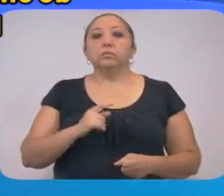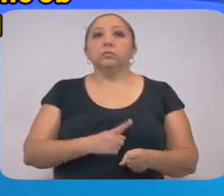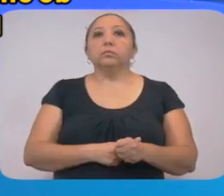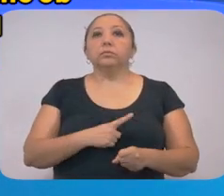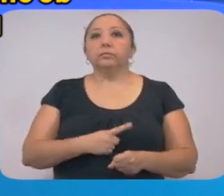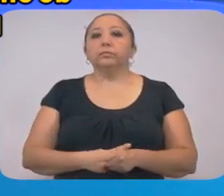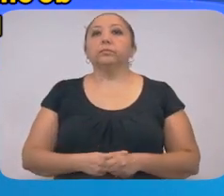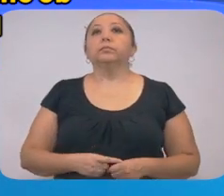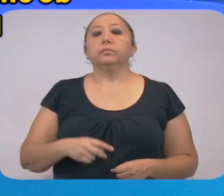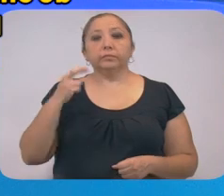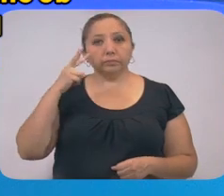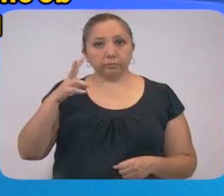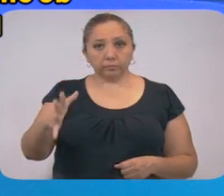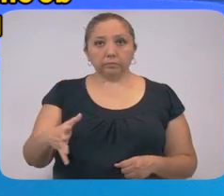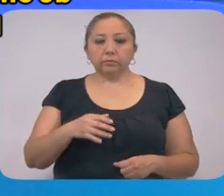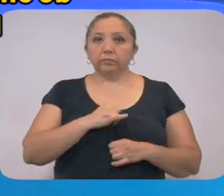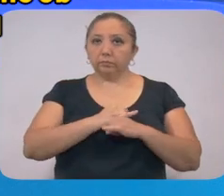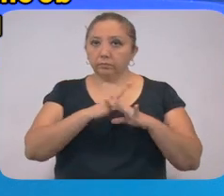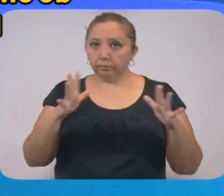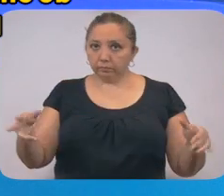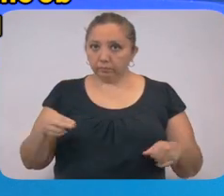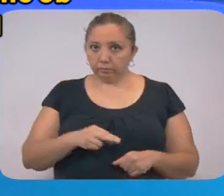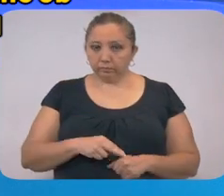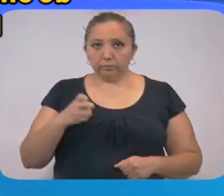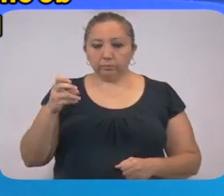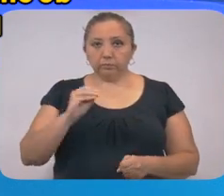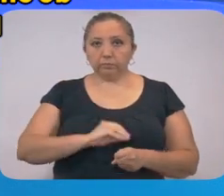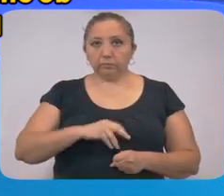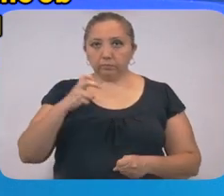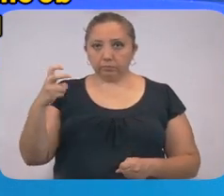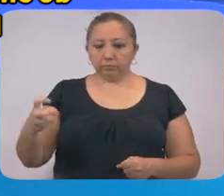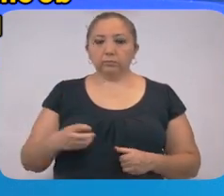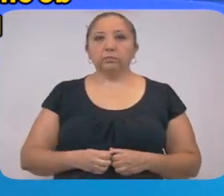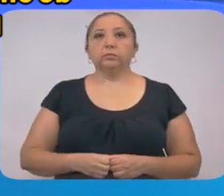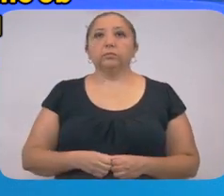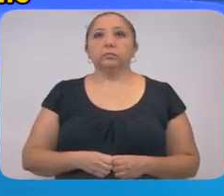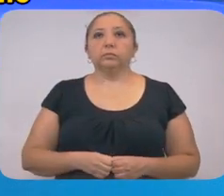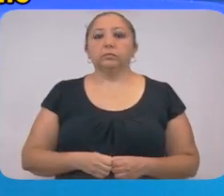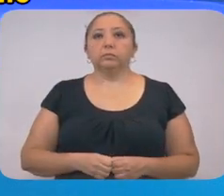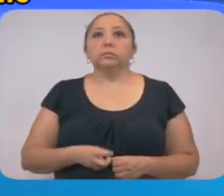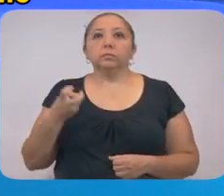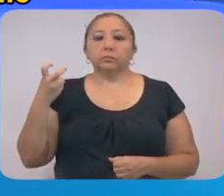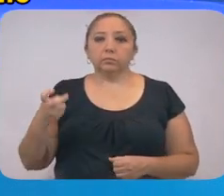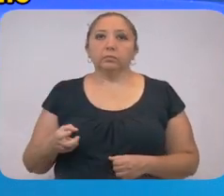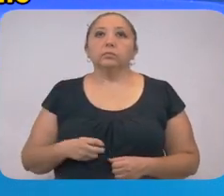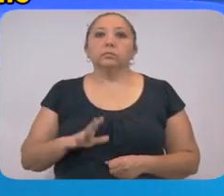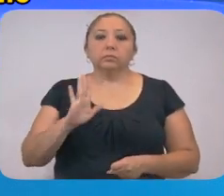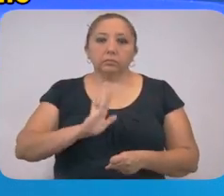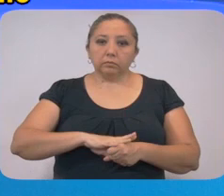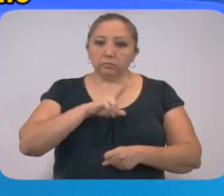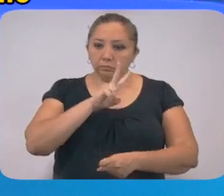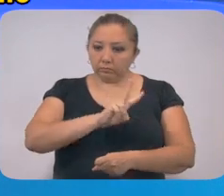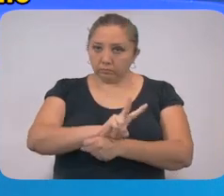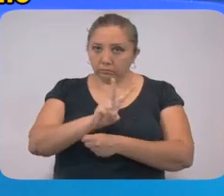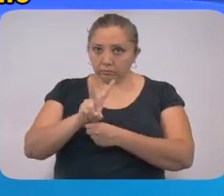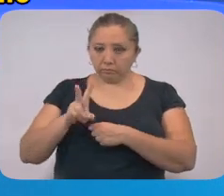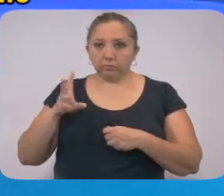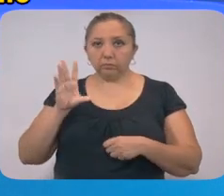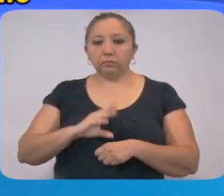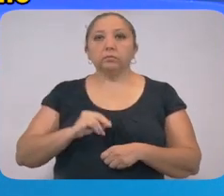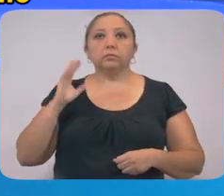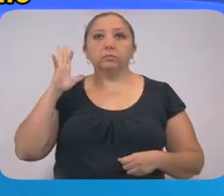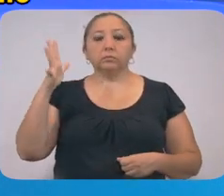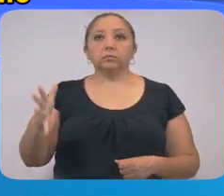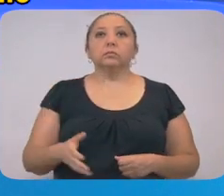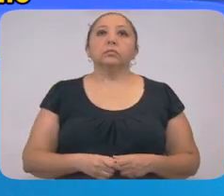confirmados que se reflejará en los partes médicos durante la implementación de estos operativos. Esta mayor vigilancia epidemiológica permitirá